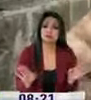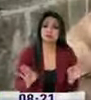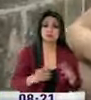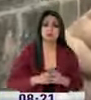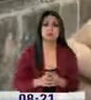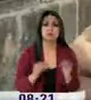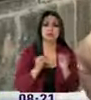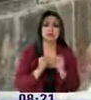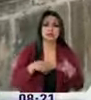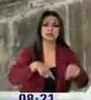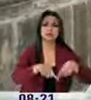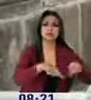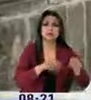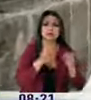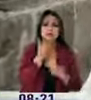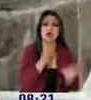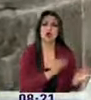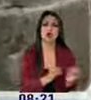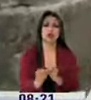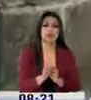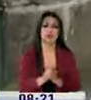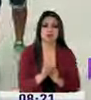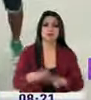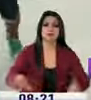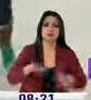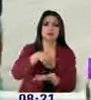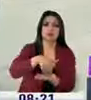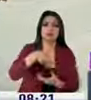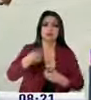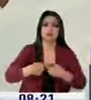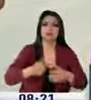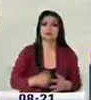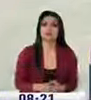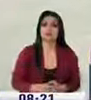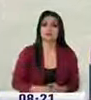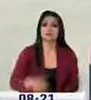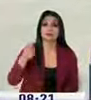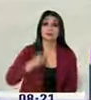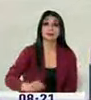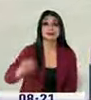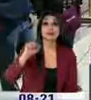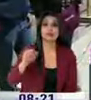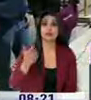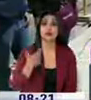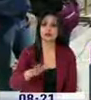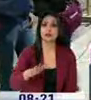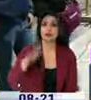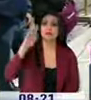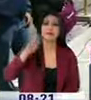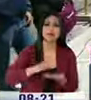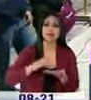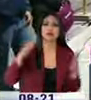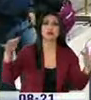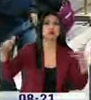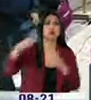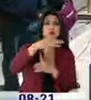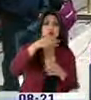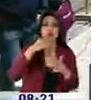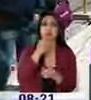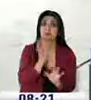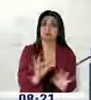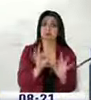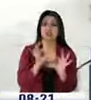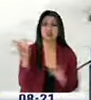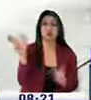más que toda la movilidad, que tiene que tener centro histórico. Este paseo peatonal ya registra menores niveles de contaminación ambiental